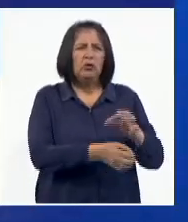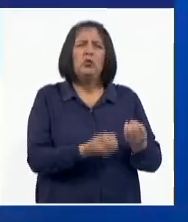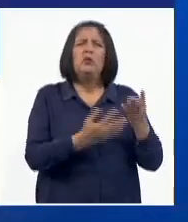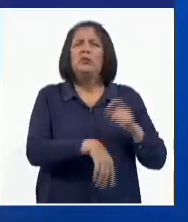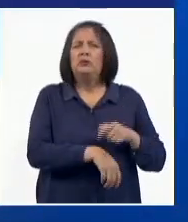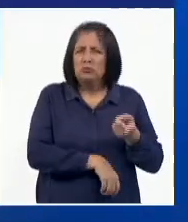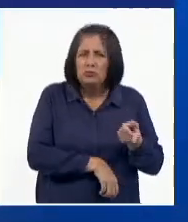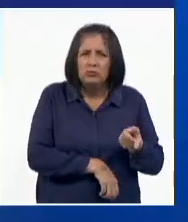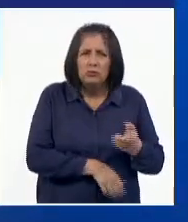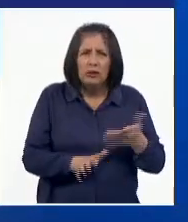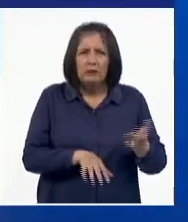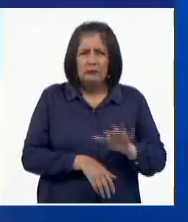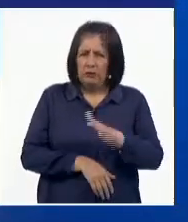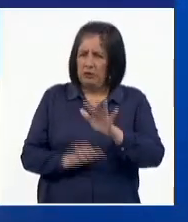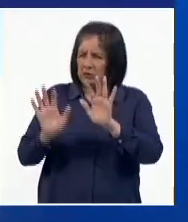muerto?